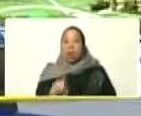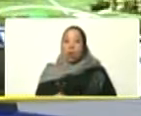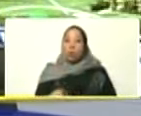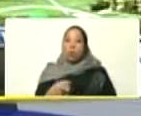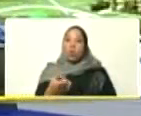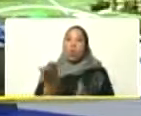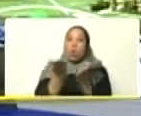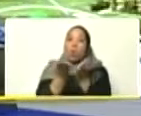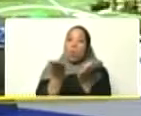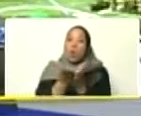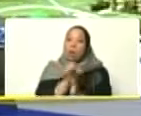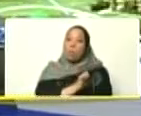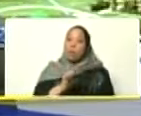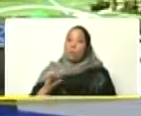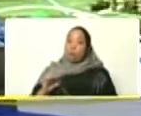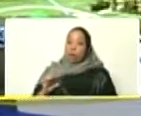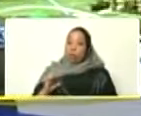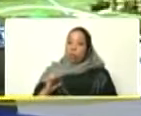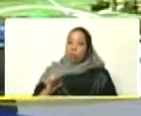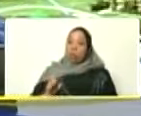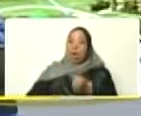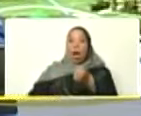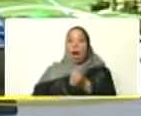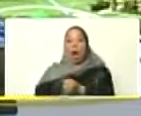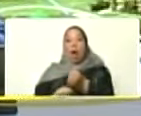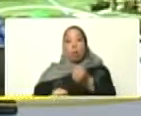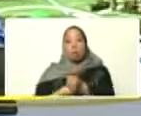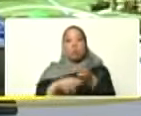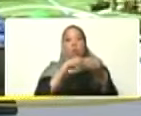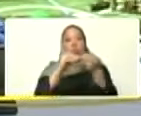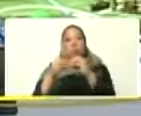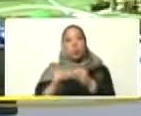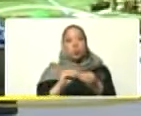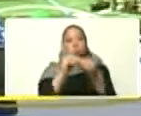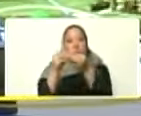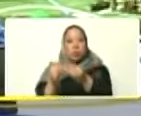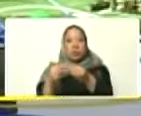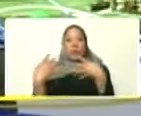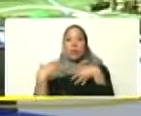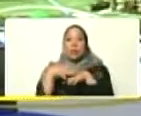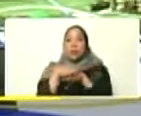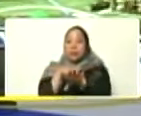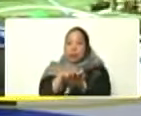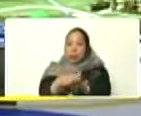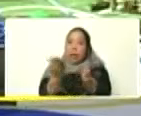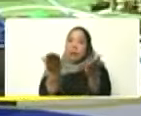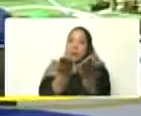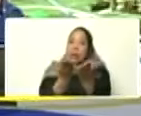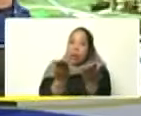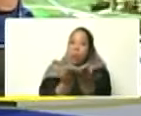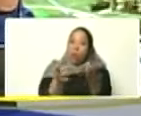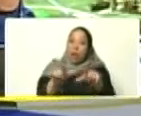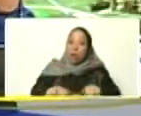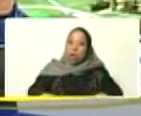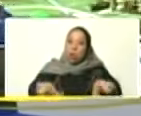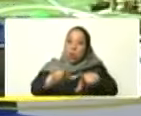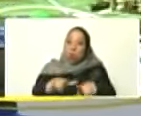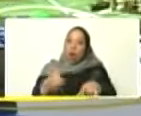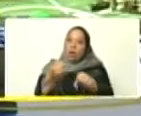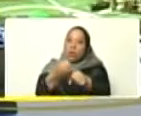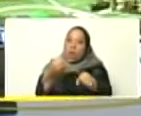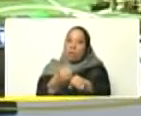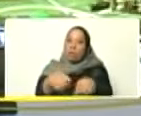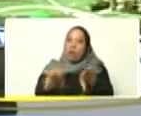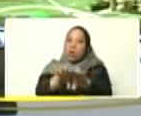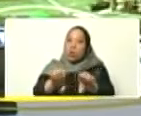por los colegios privados para apoyarlos en su recuperación integral de la infraestructura. En un solo trabajo de la educación para